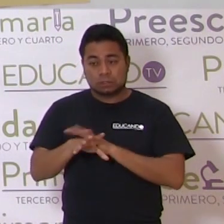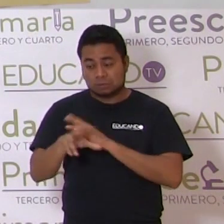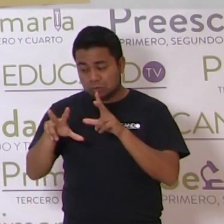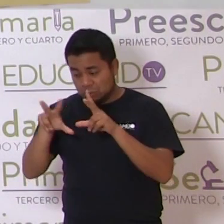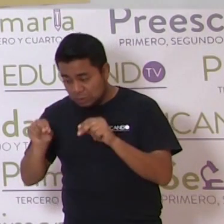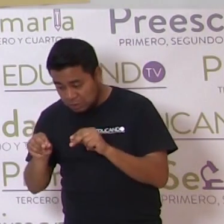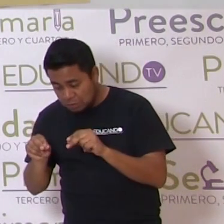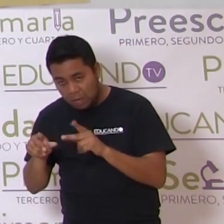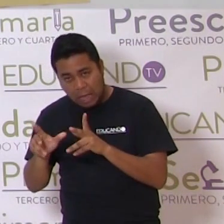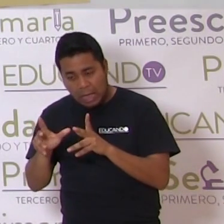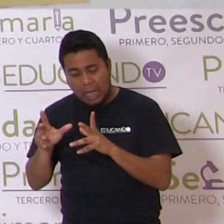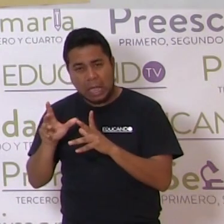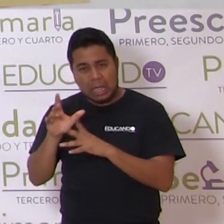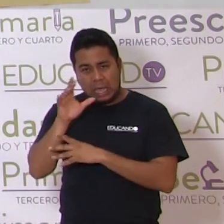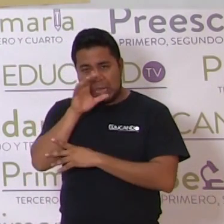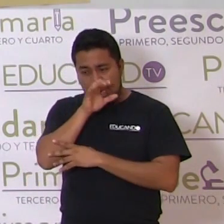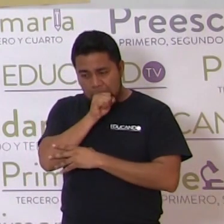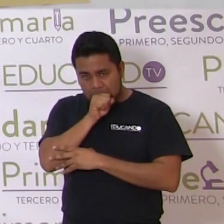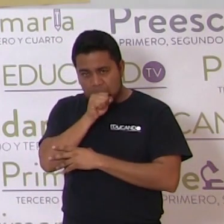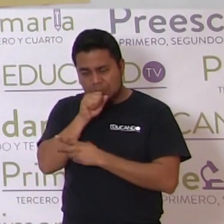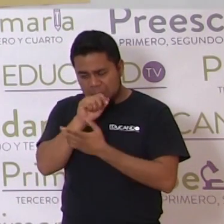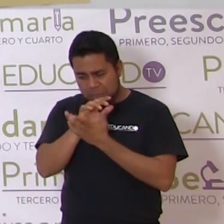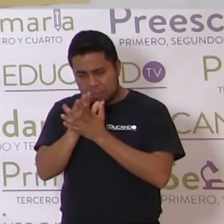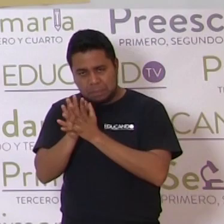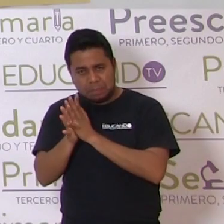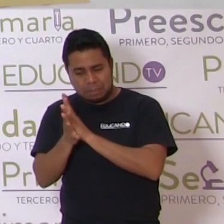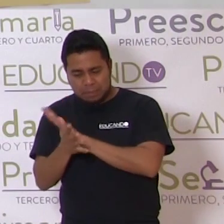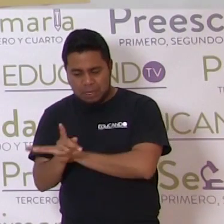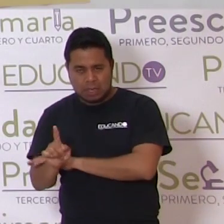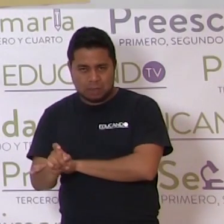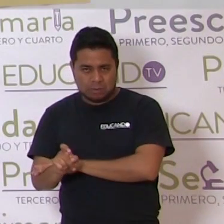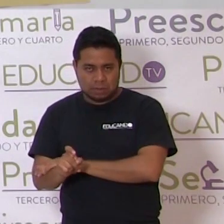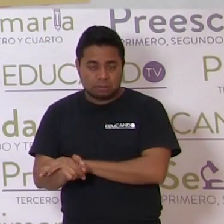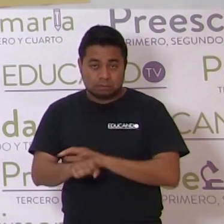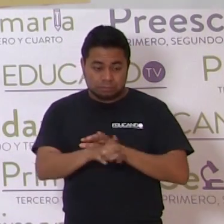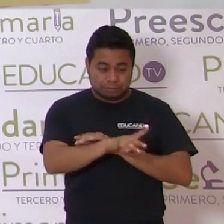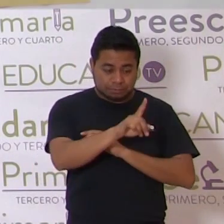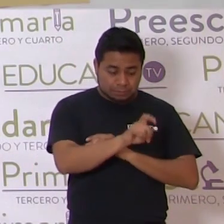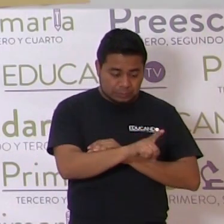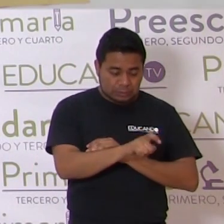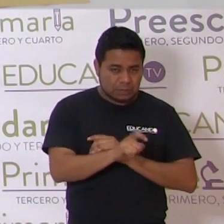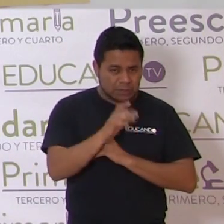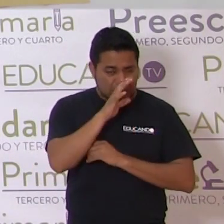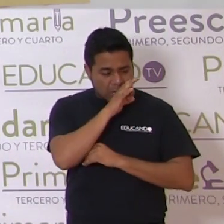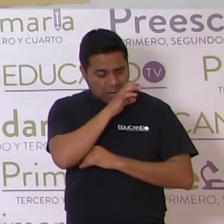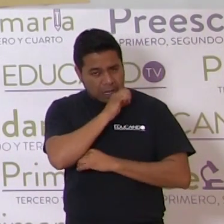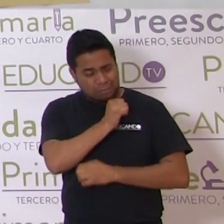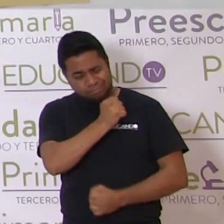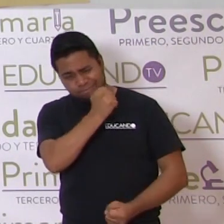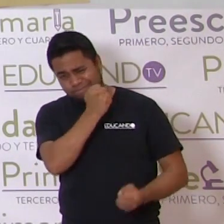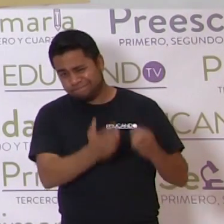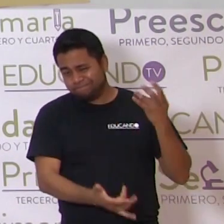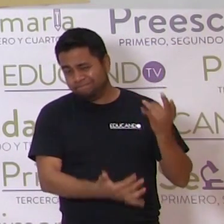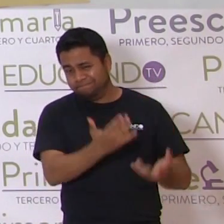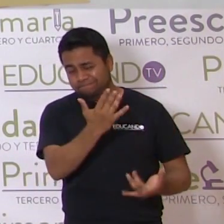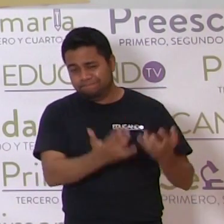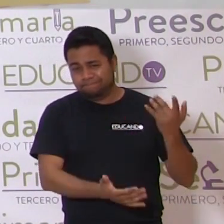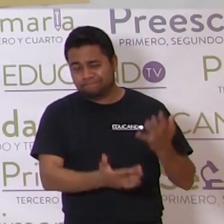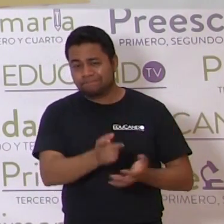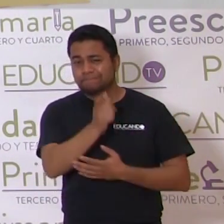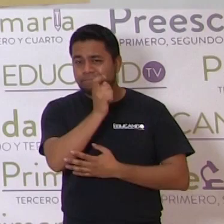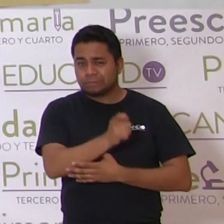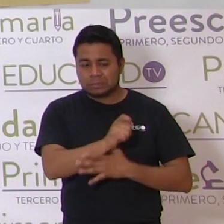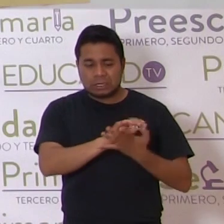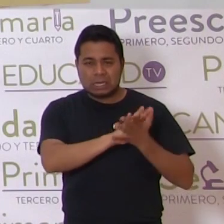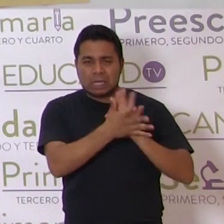calentarse, se transforma en agua. El agua, al calentarse todavía más,